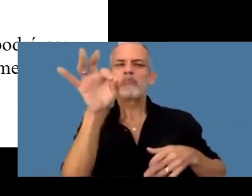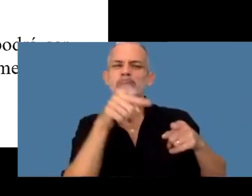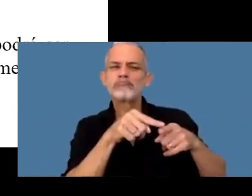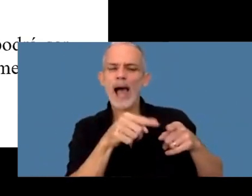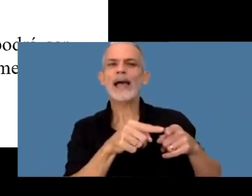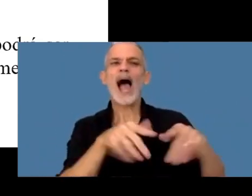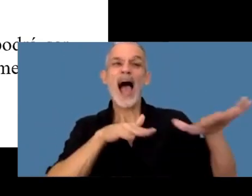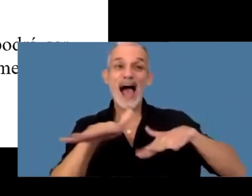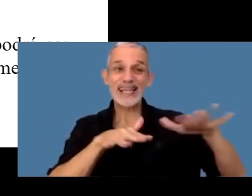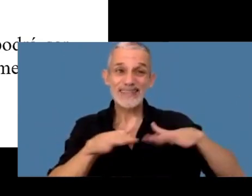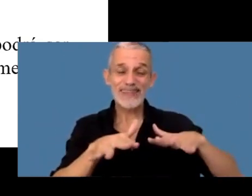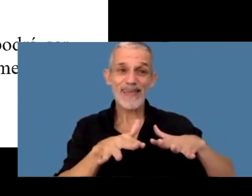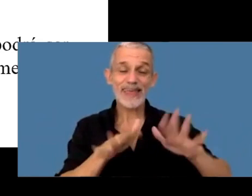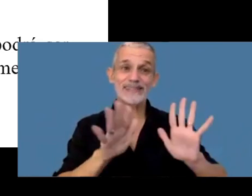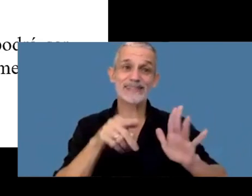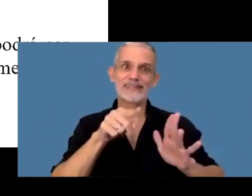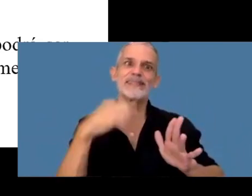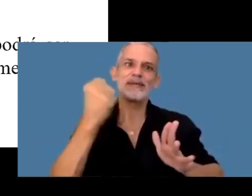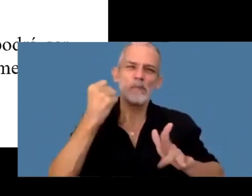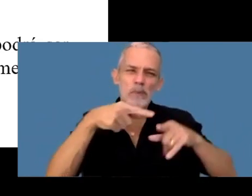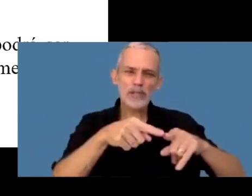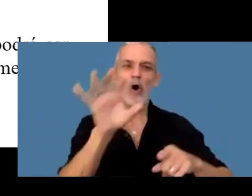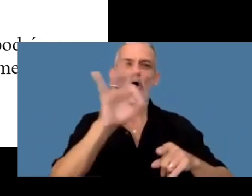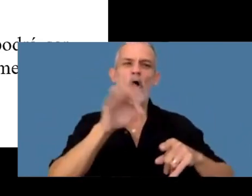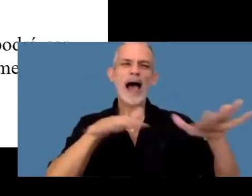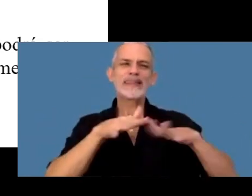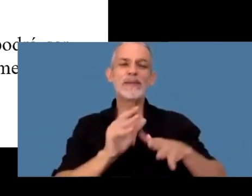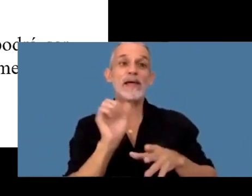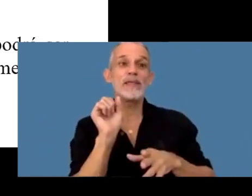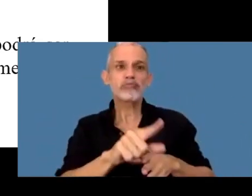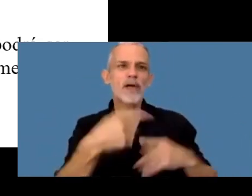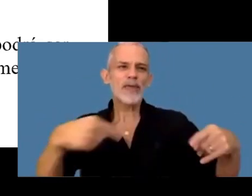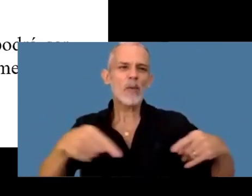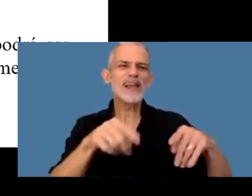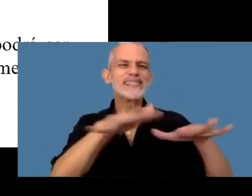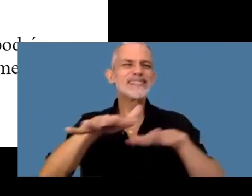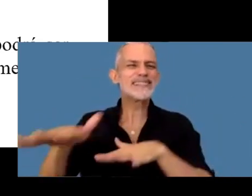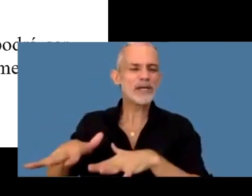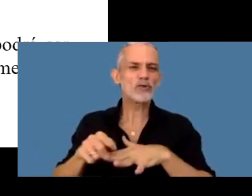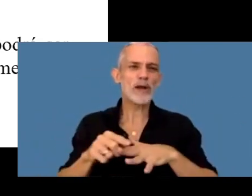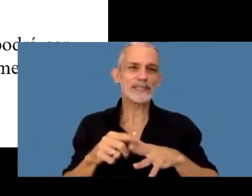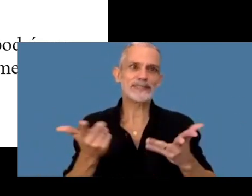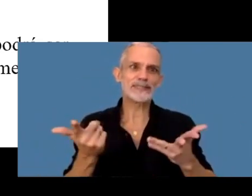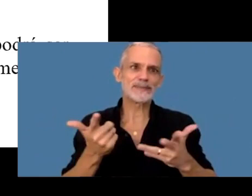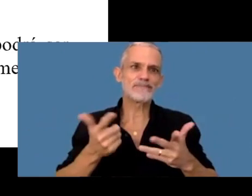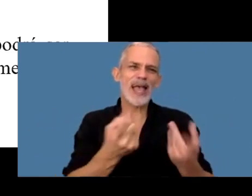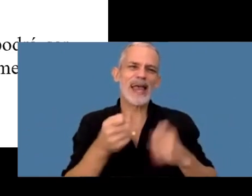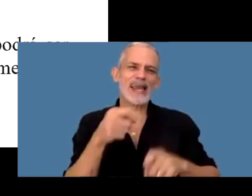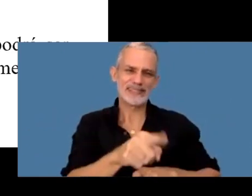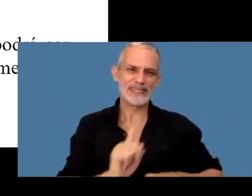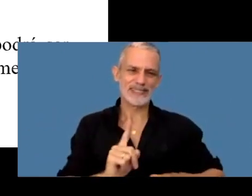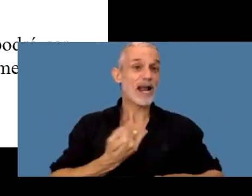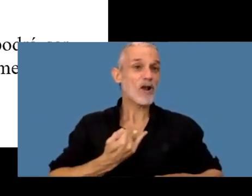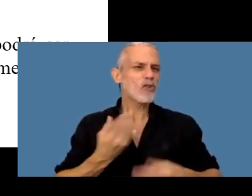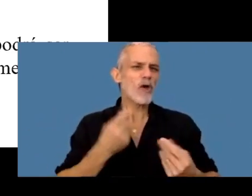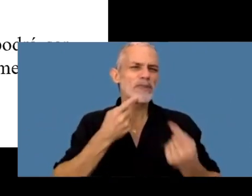actividades críticas o actividades pertenecientes a sectores críticos. ¿Y dónde puedo consultar